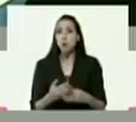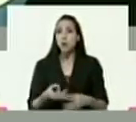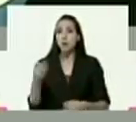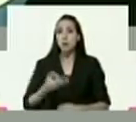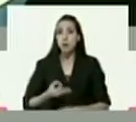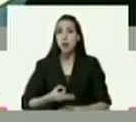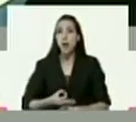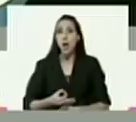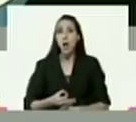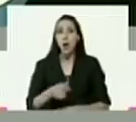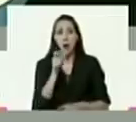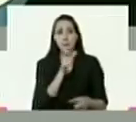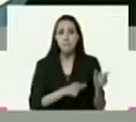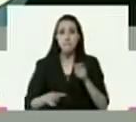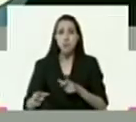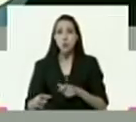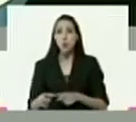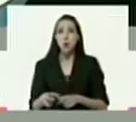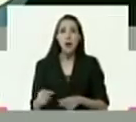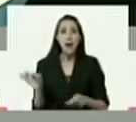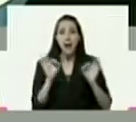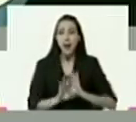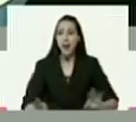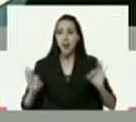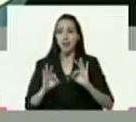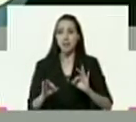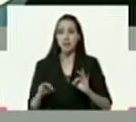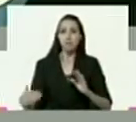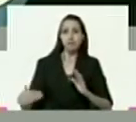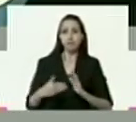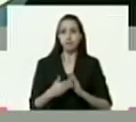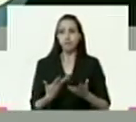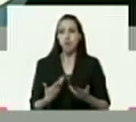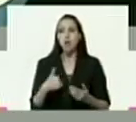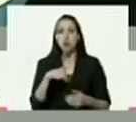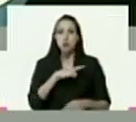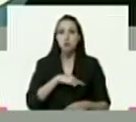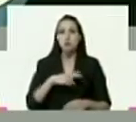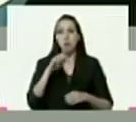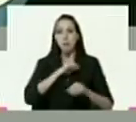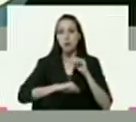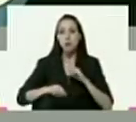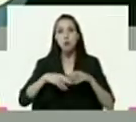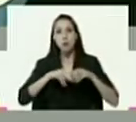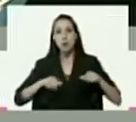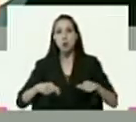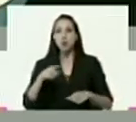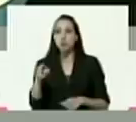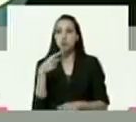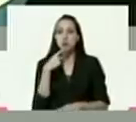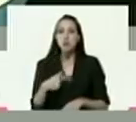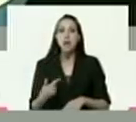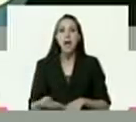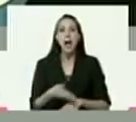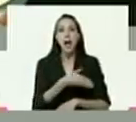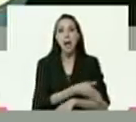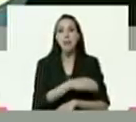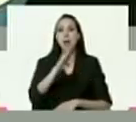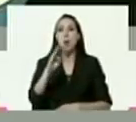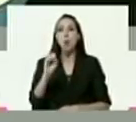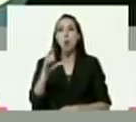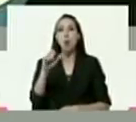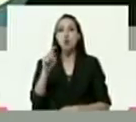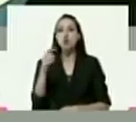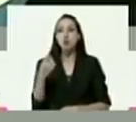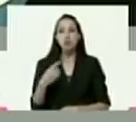ni nadie hará que nosotros no protejamos nuestro territorio. Lo que decías de Bolton, no importa el que se